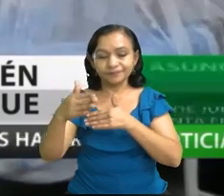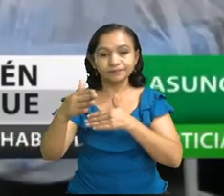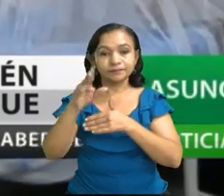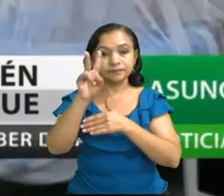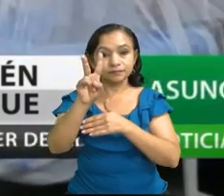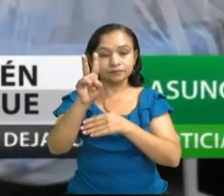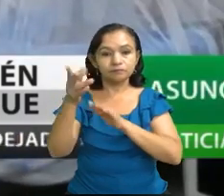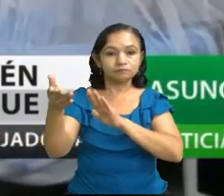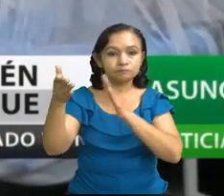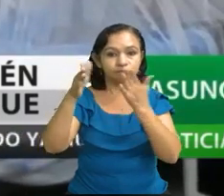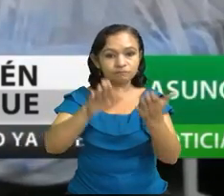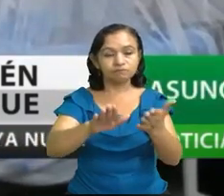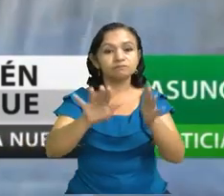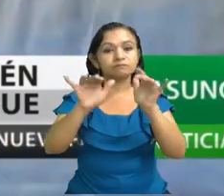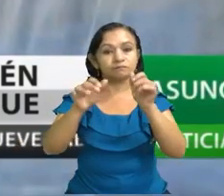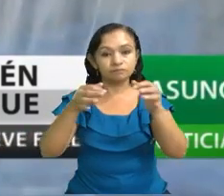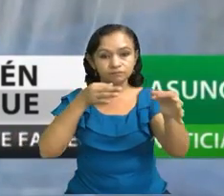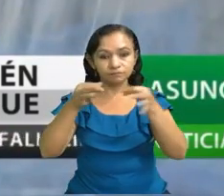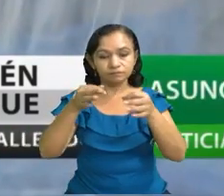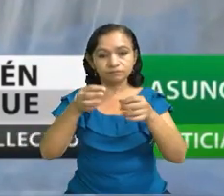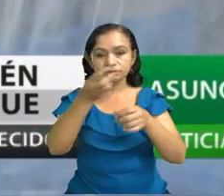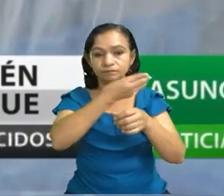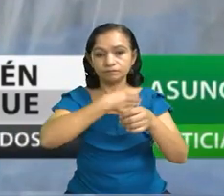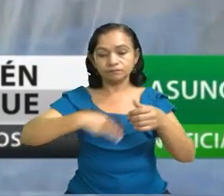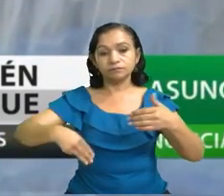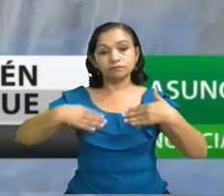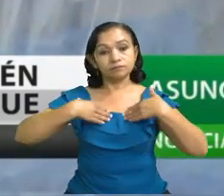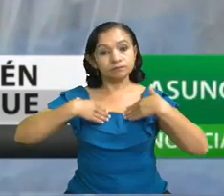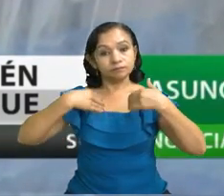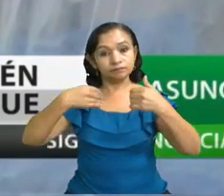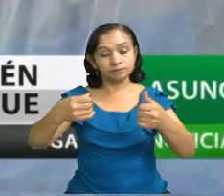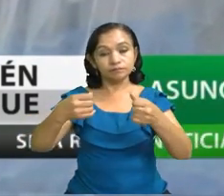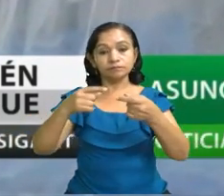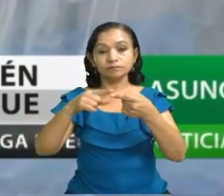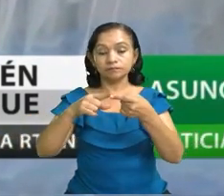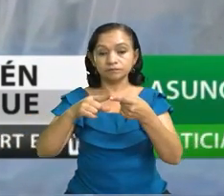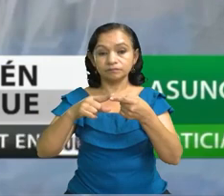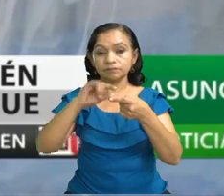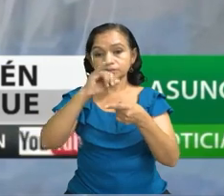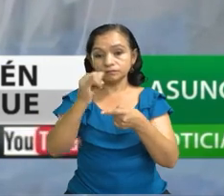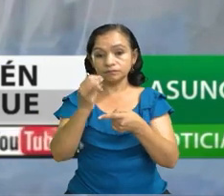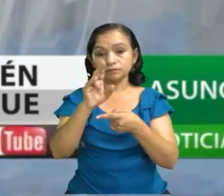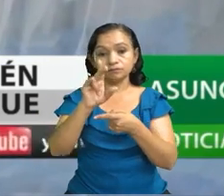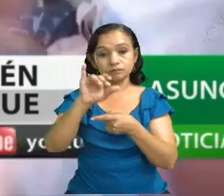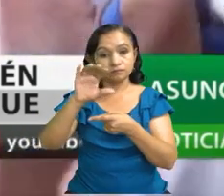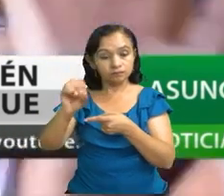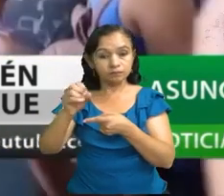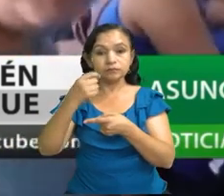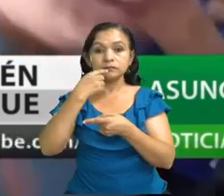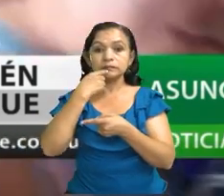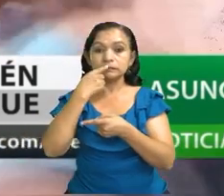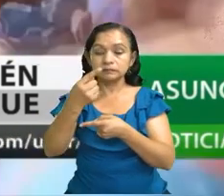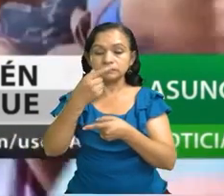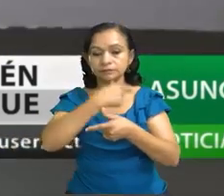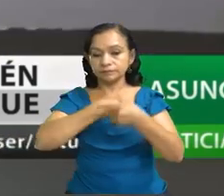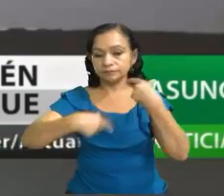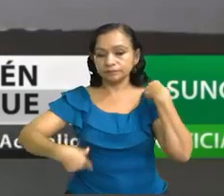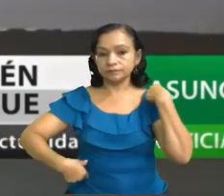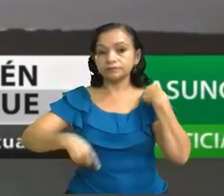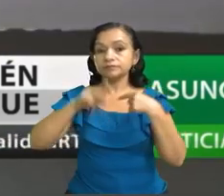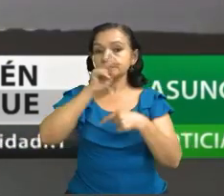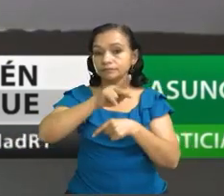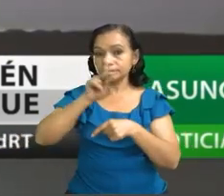2 fallecidos confirmados. El ministro de Salud Pública y Bienestar Social, Julio Mazzoleni, confirmó que el presidente de